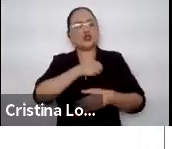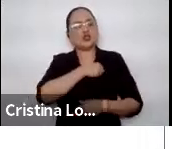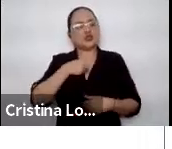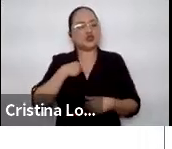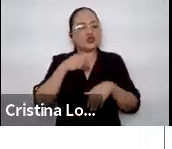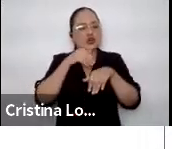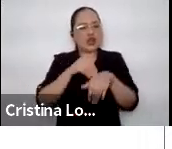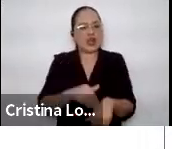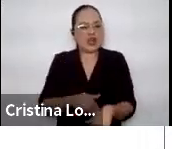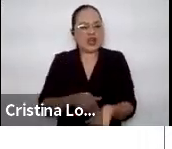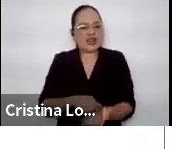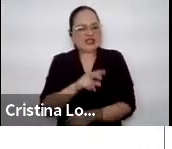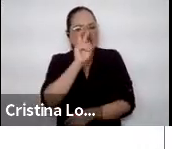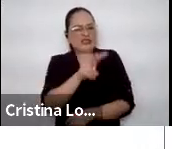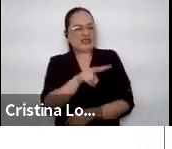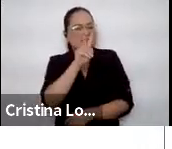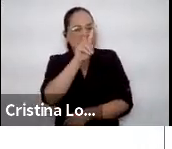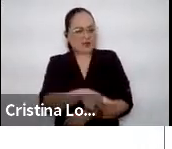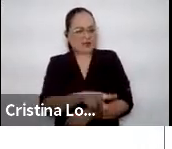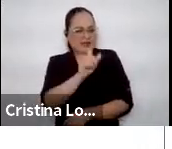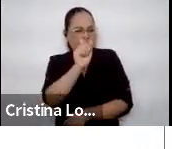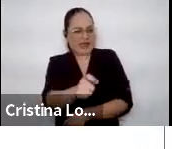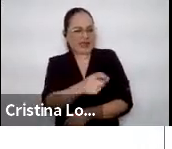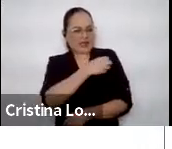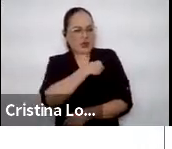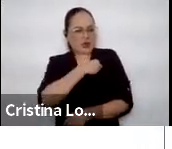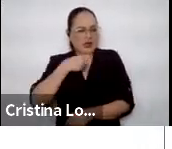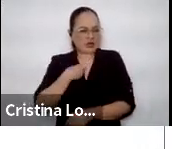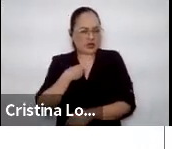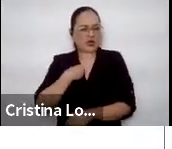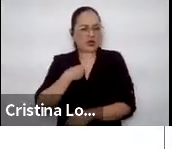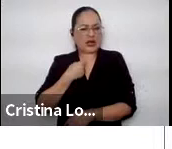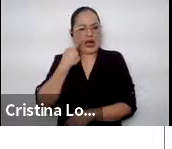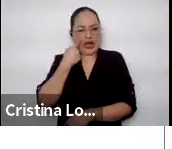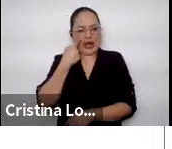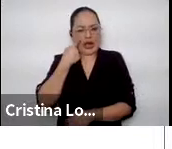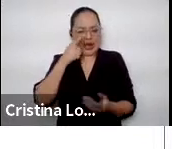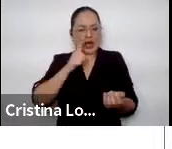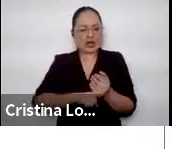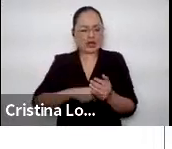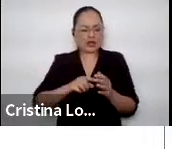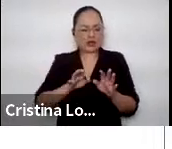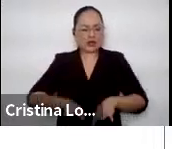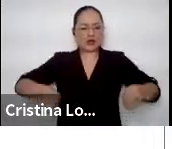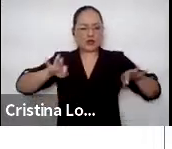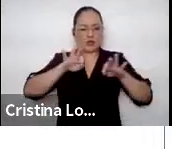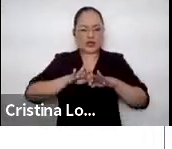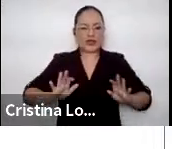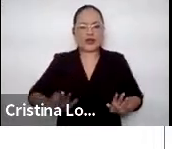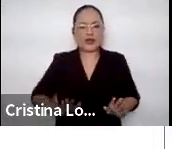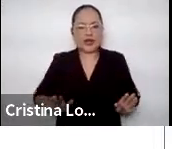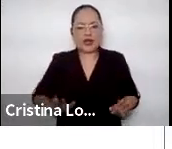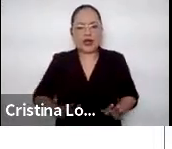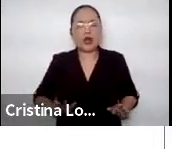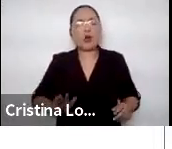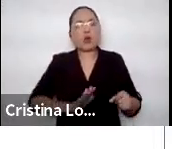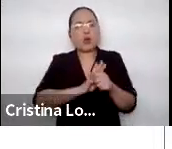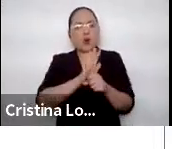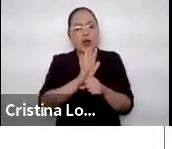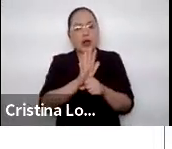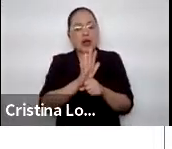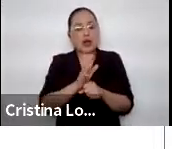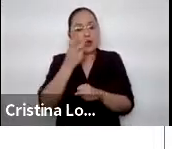este tema de la obligatoriedad de la jurisprudencia, vamos a ver una característica principal de la misma, que es que debe